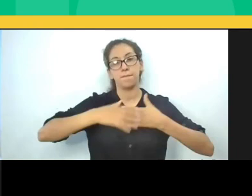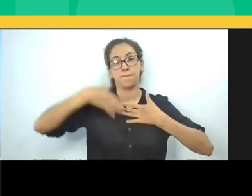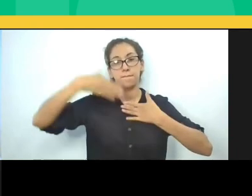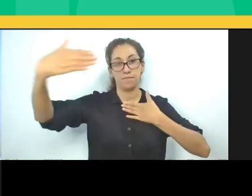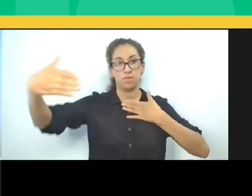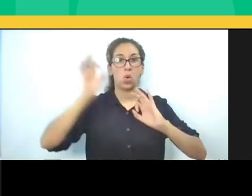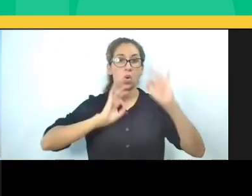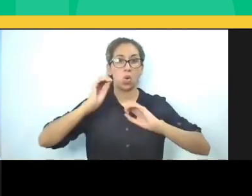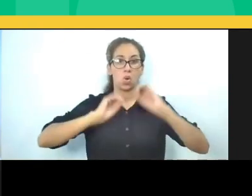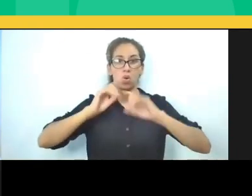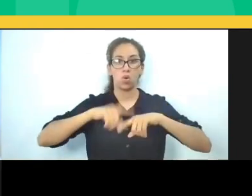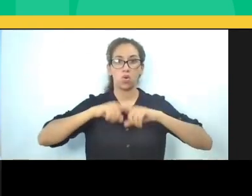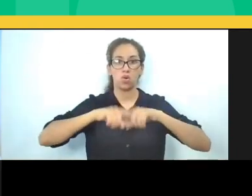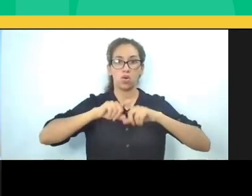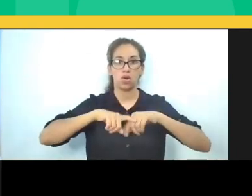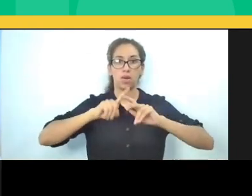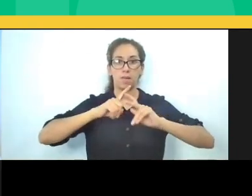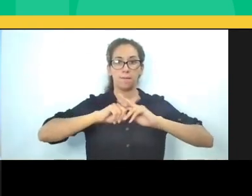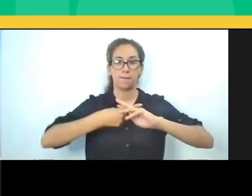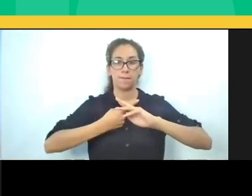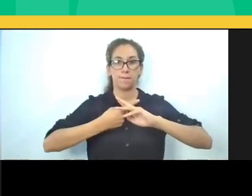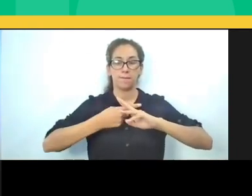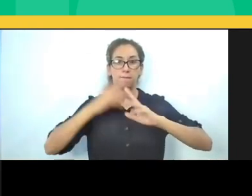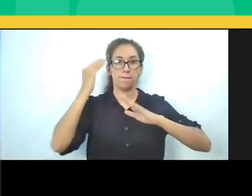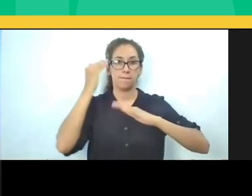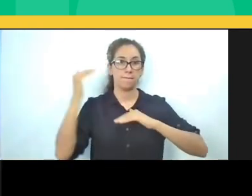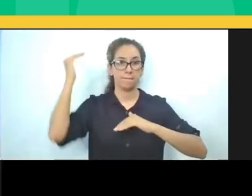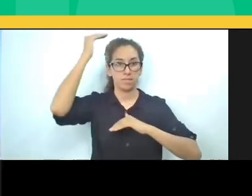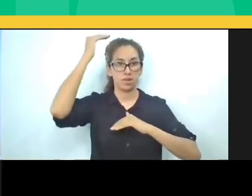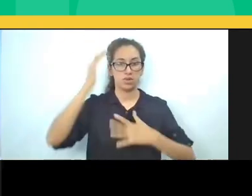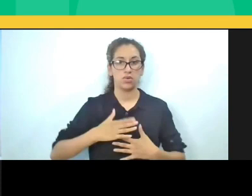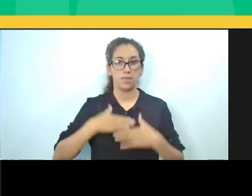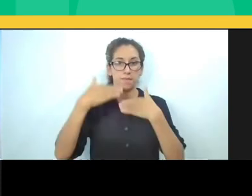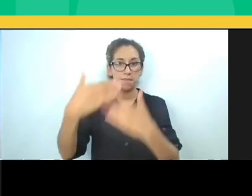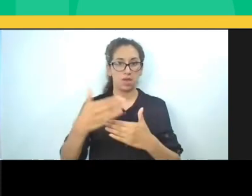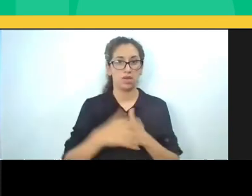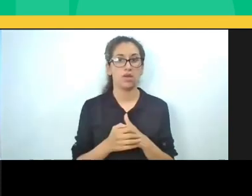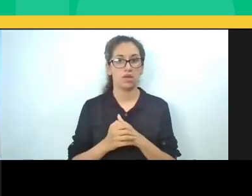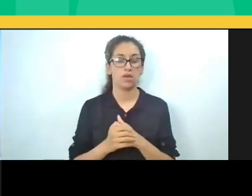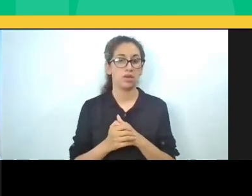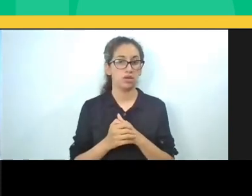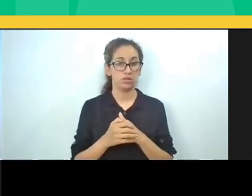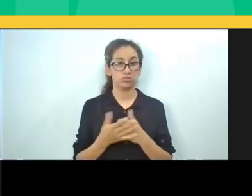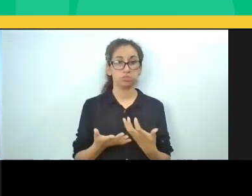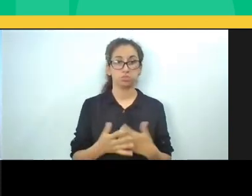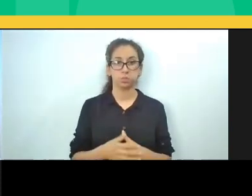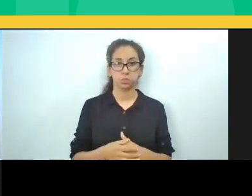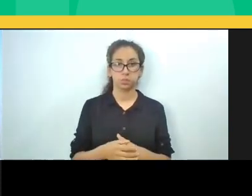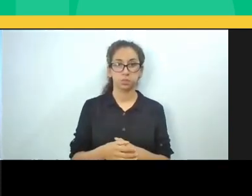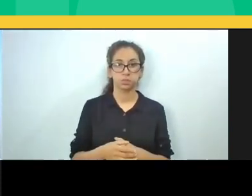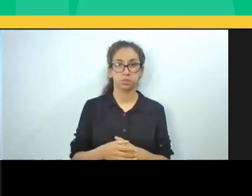o eso aparece en la adultez. Bueno, no sabemos qué edad tiene, pero imaginemos que está en la universidad, ¿no? El